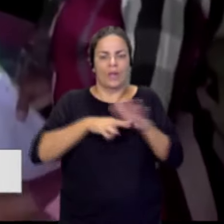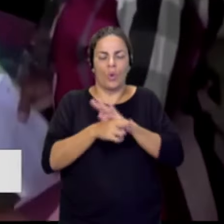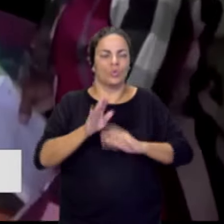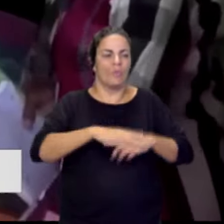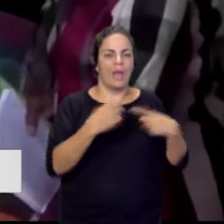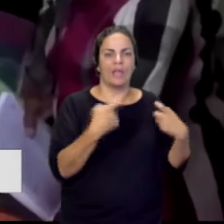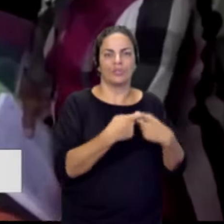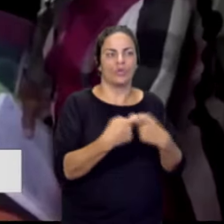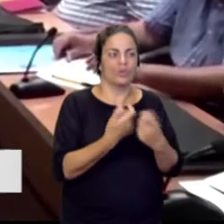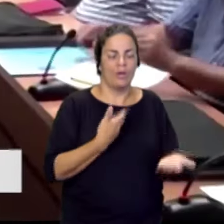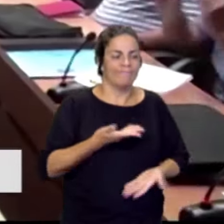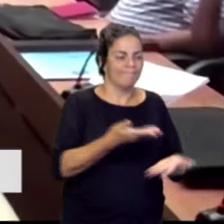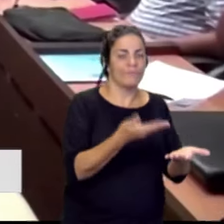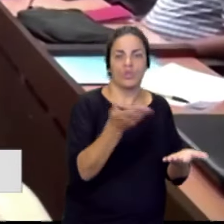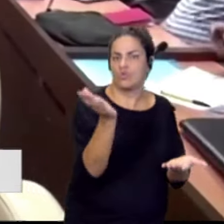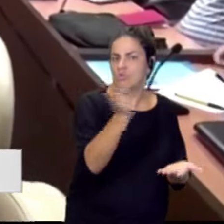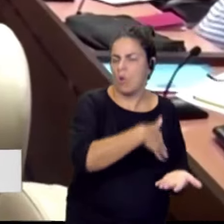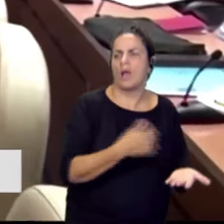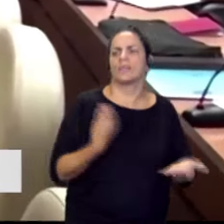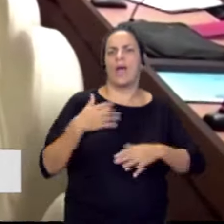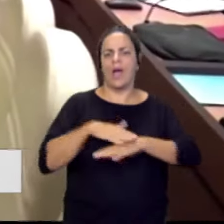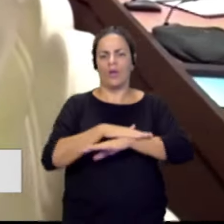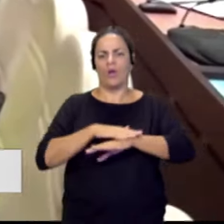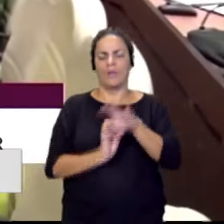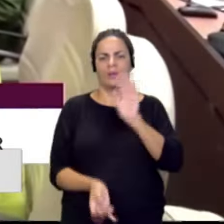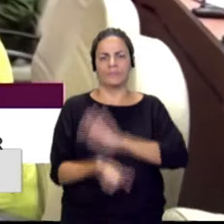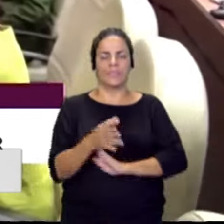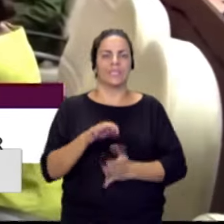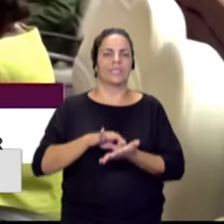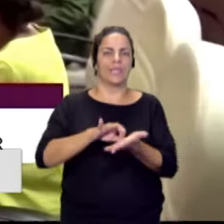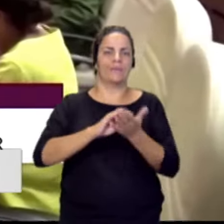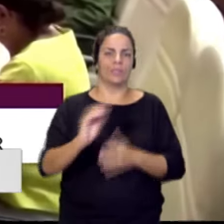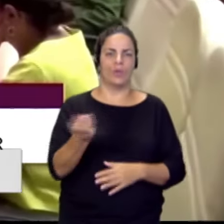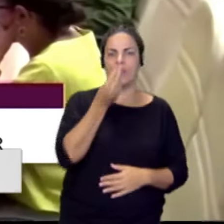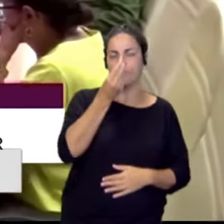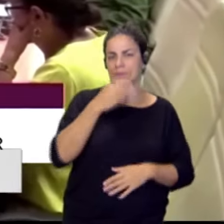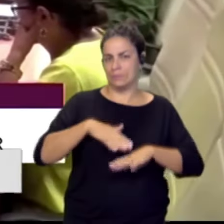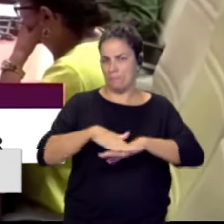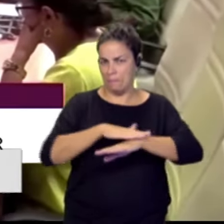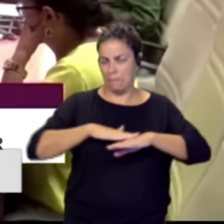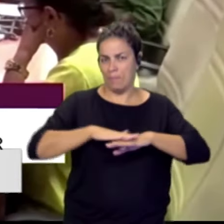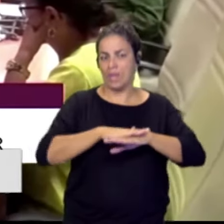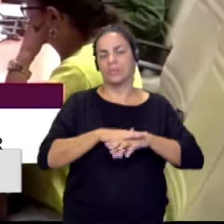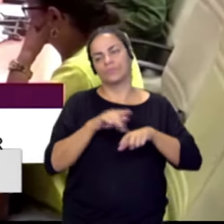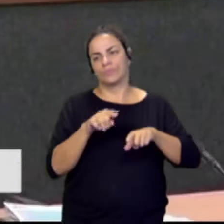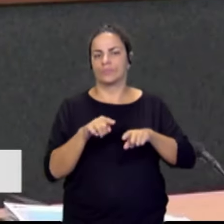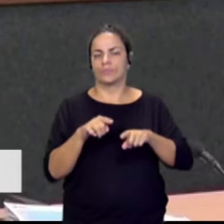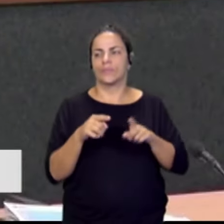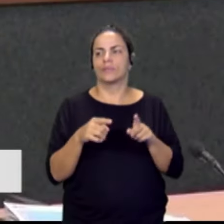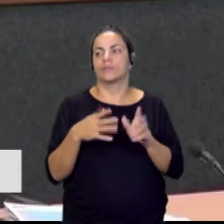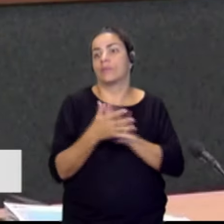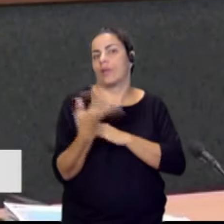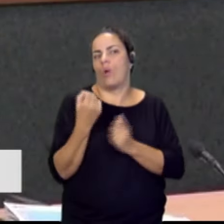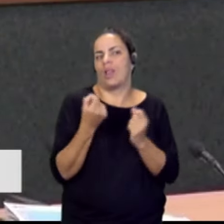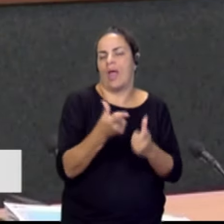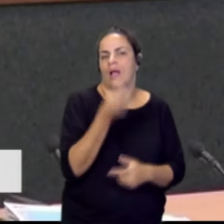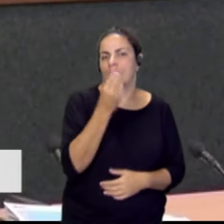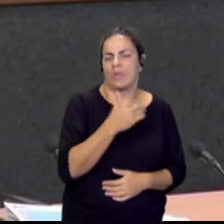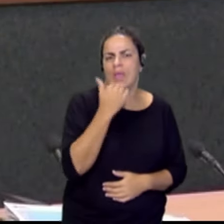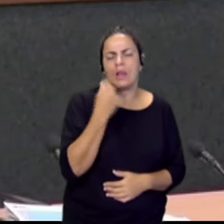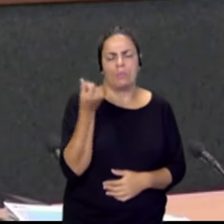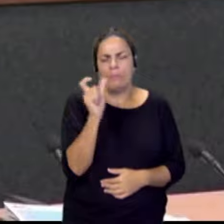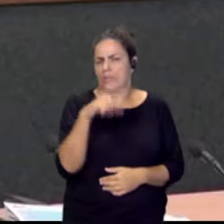El gobierno ha montado del servicio de alimentario básico, que es un poco de comida con unos precios muy